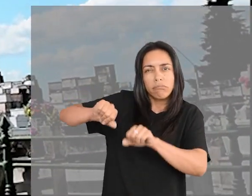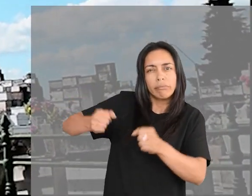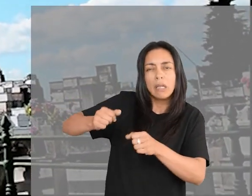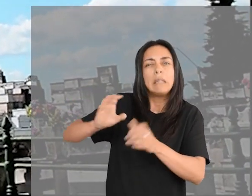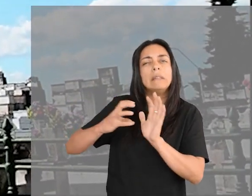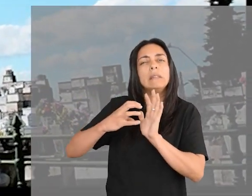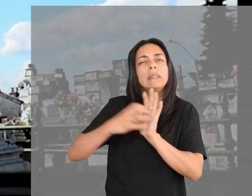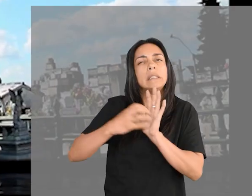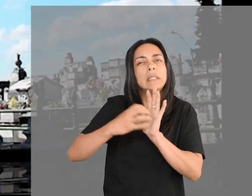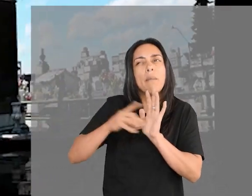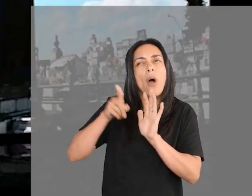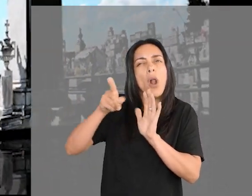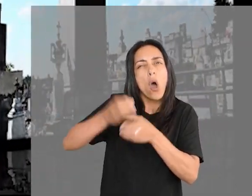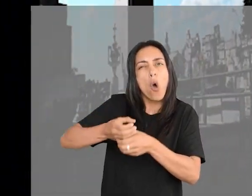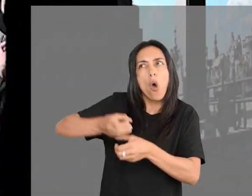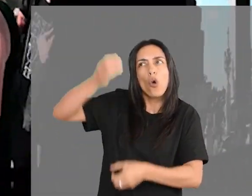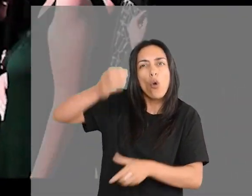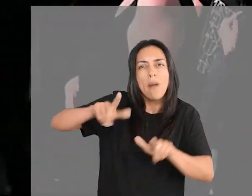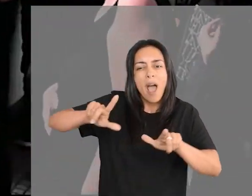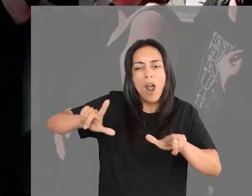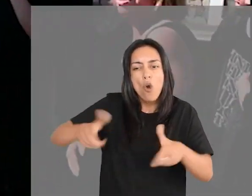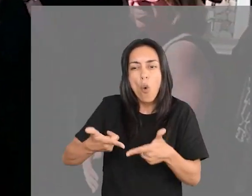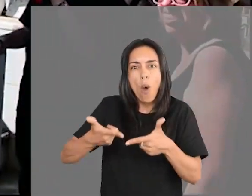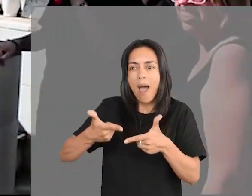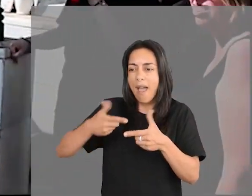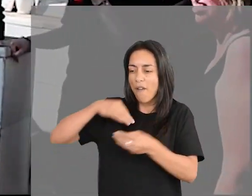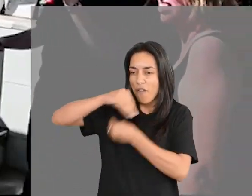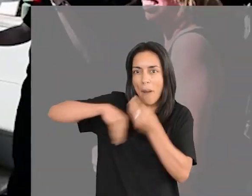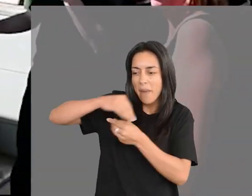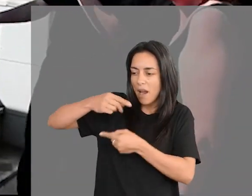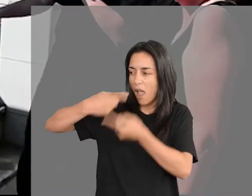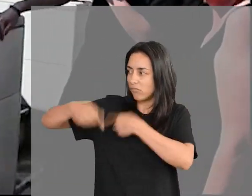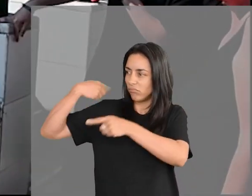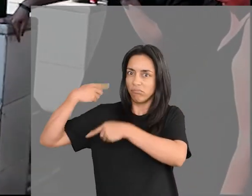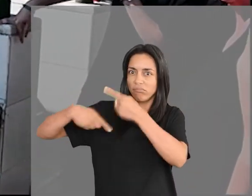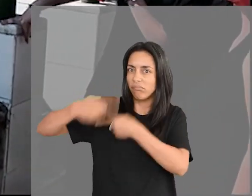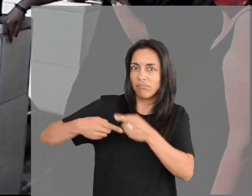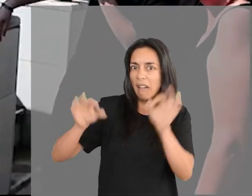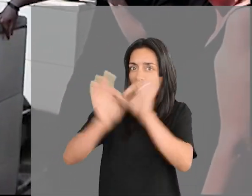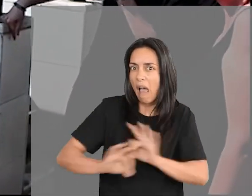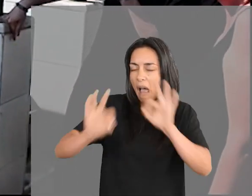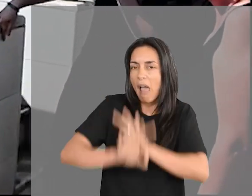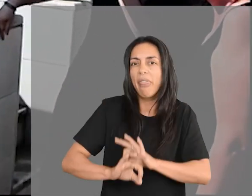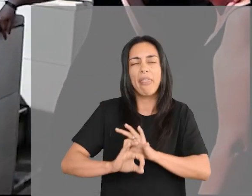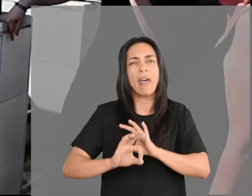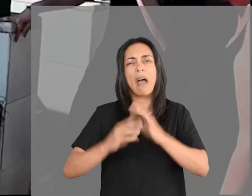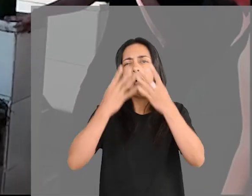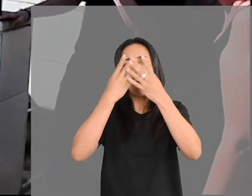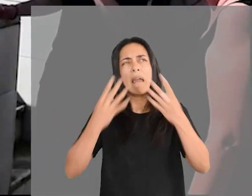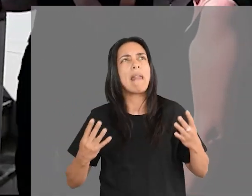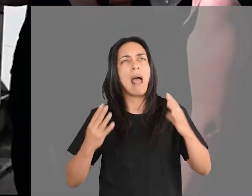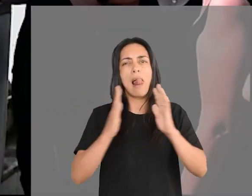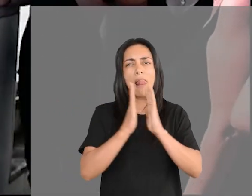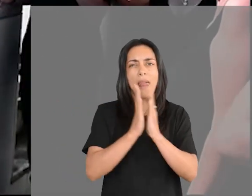descendencia de esta familia. Como dato, en la mayoría de las iglesias y la religión masón se tienen los pisos